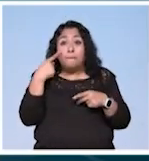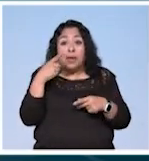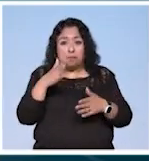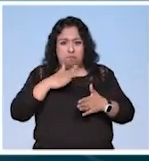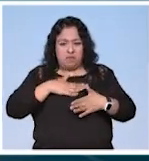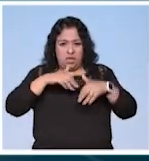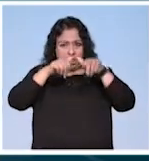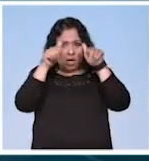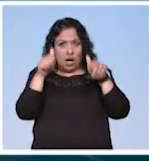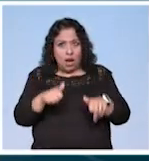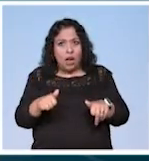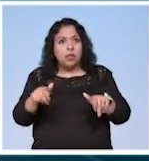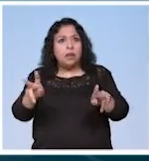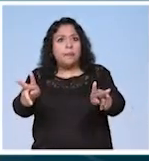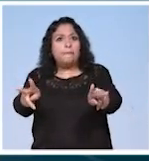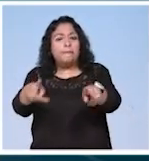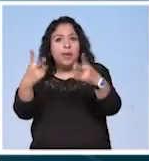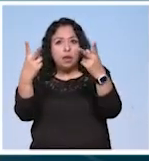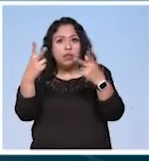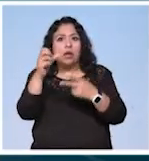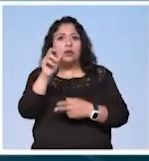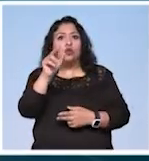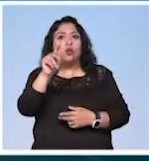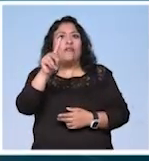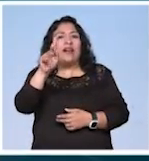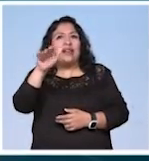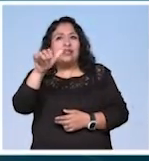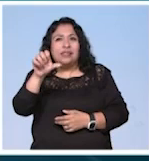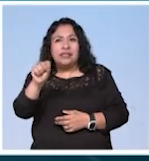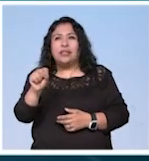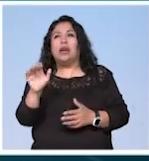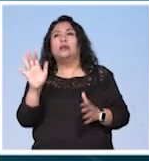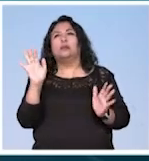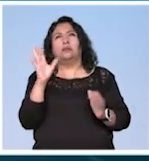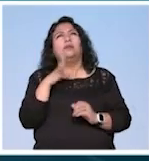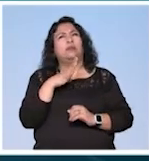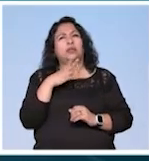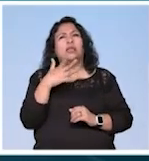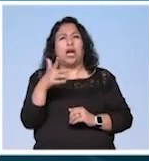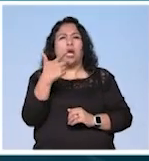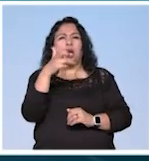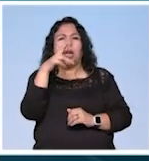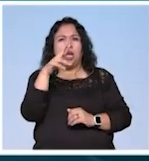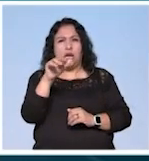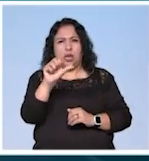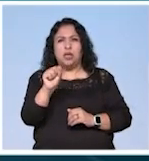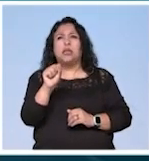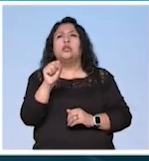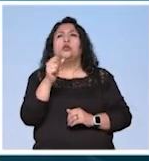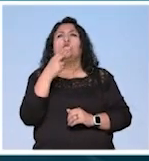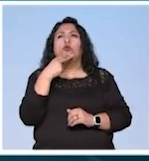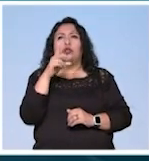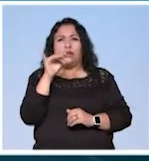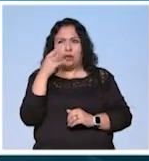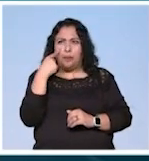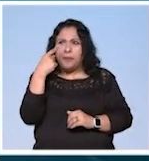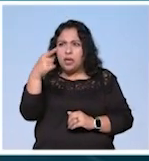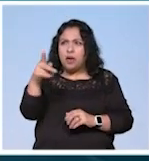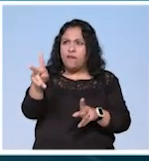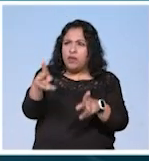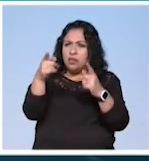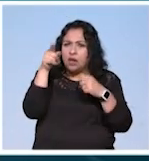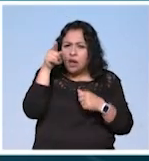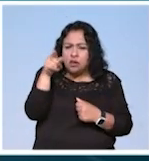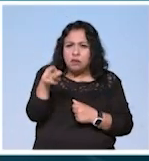ver sus propias obras en subastas de estas ya hay Galerías de obras digitales empezaron a ver sus obras en